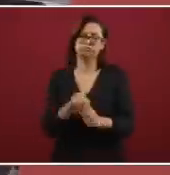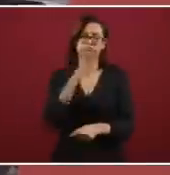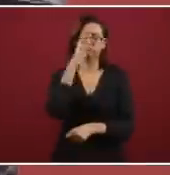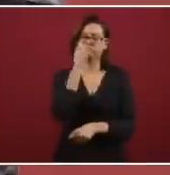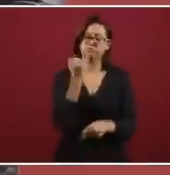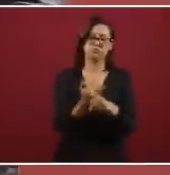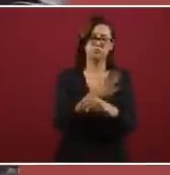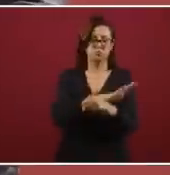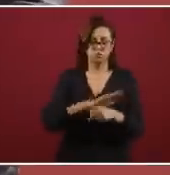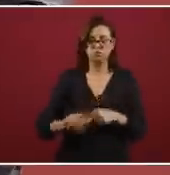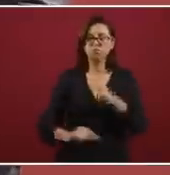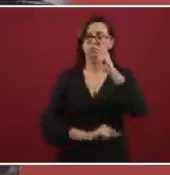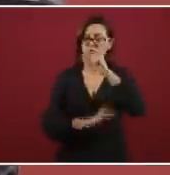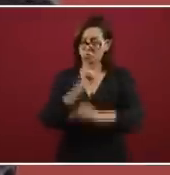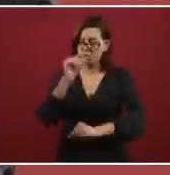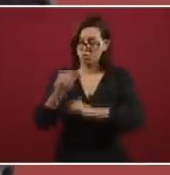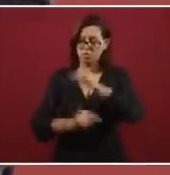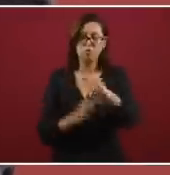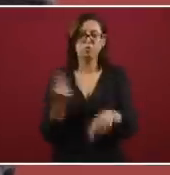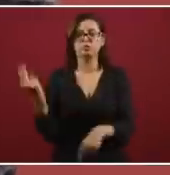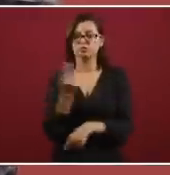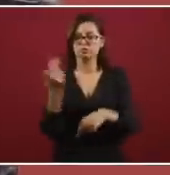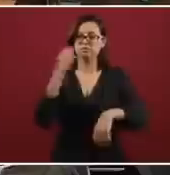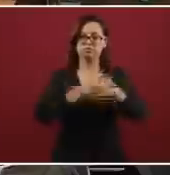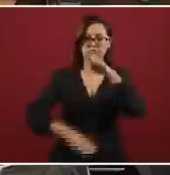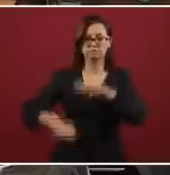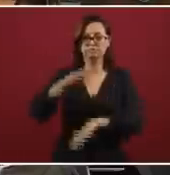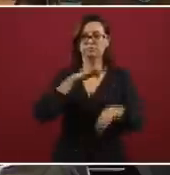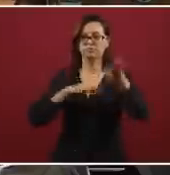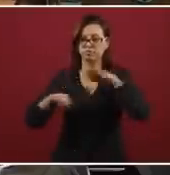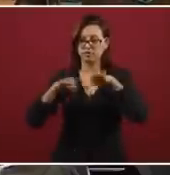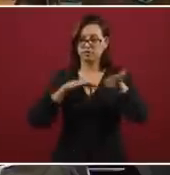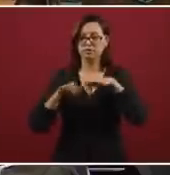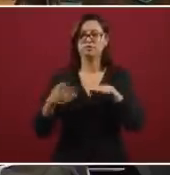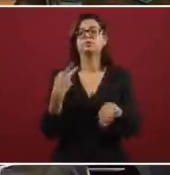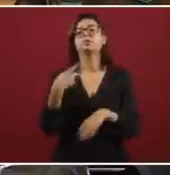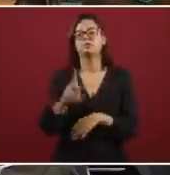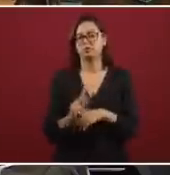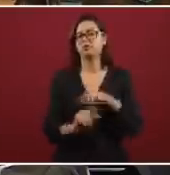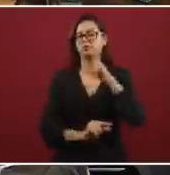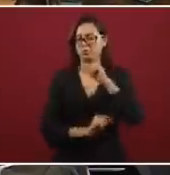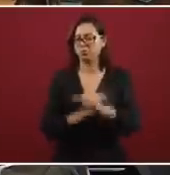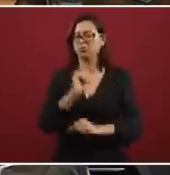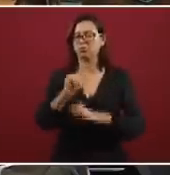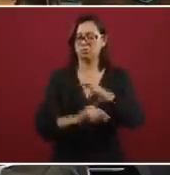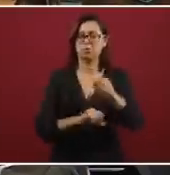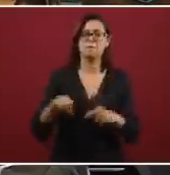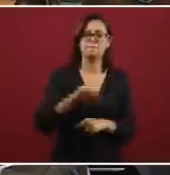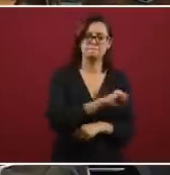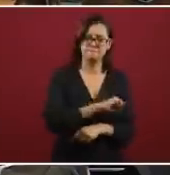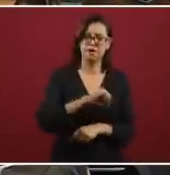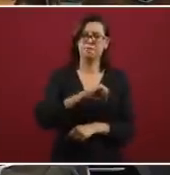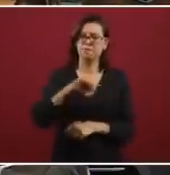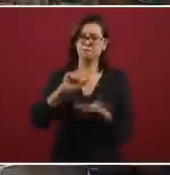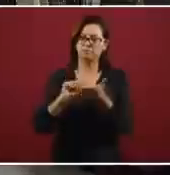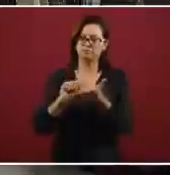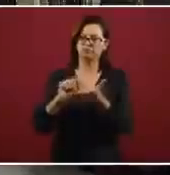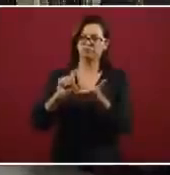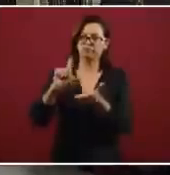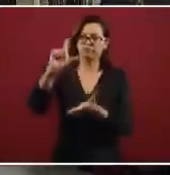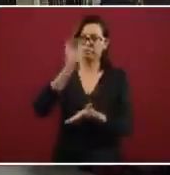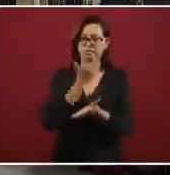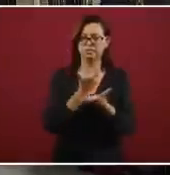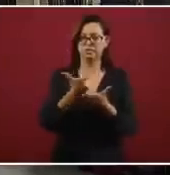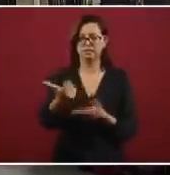las empresas, mantener las fuentes de trabajo. Pero sí, va a seguir mejorando el salario. Muy